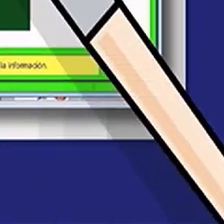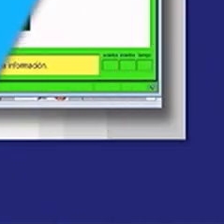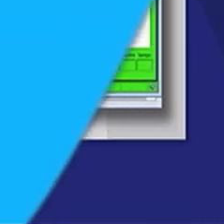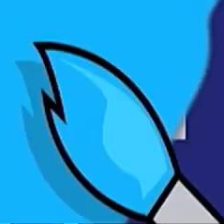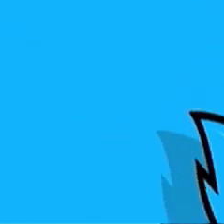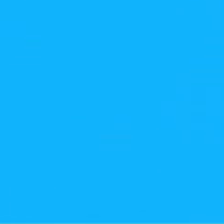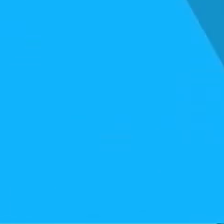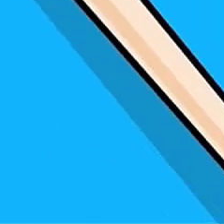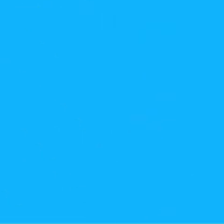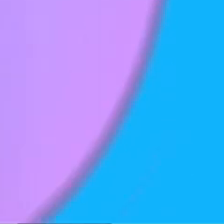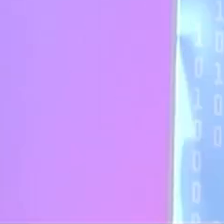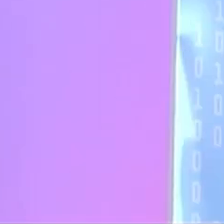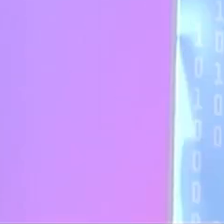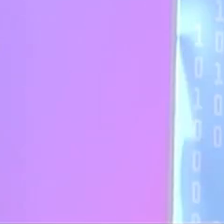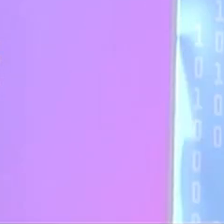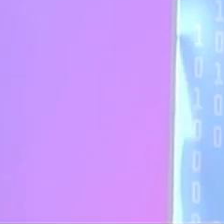próxima.